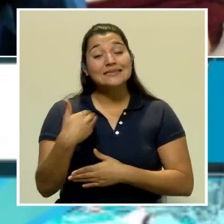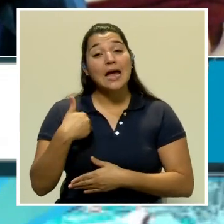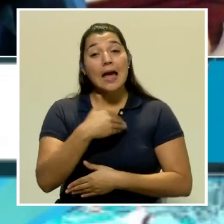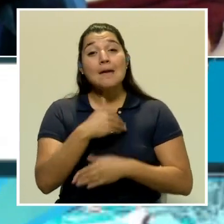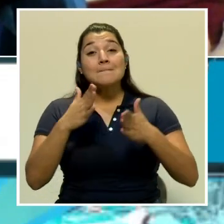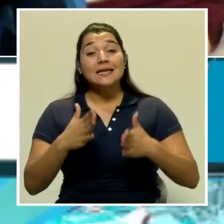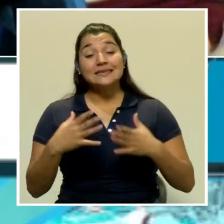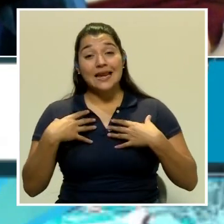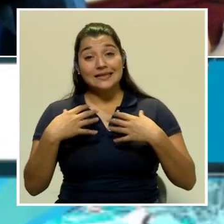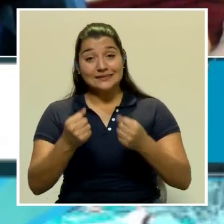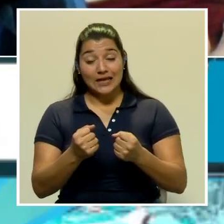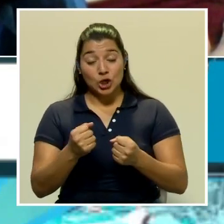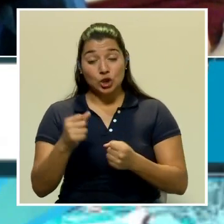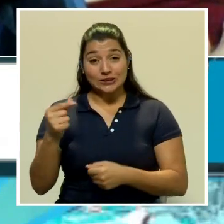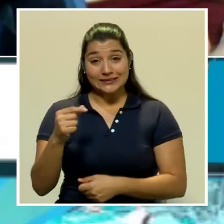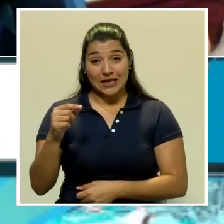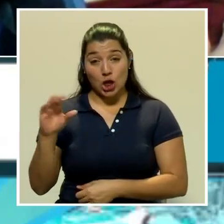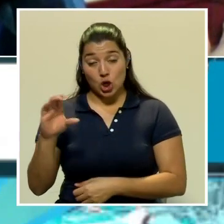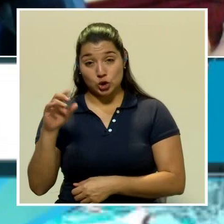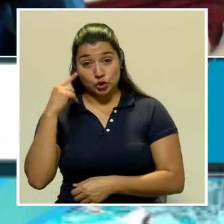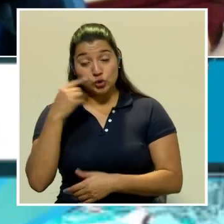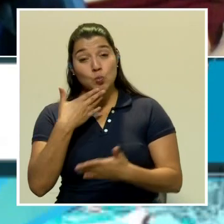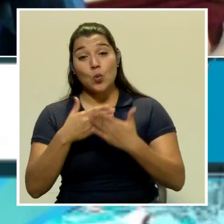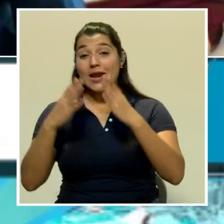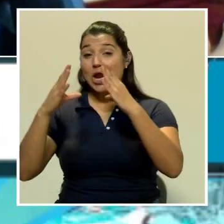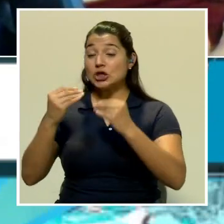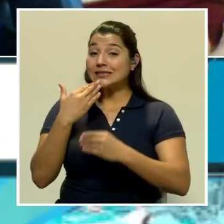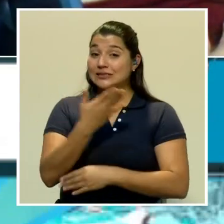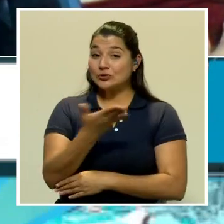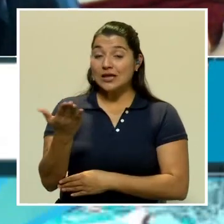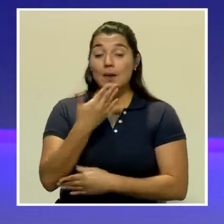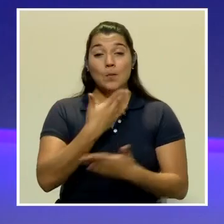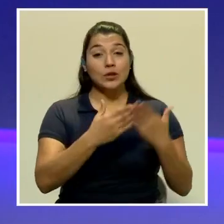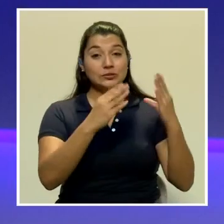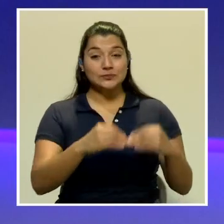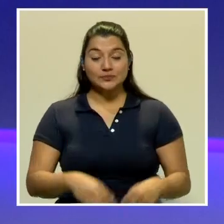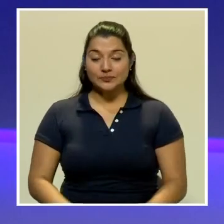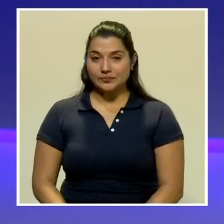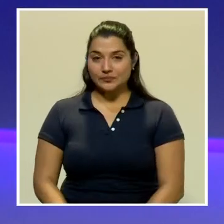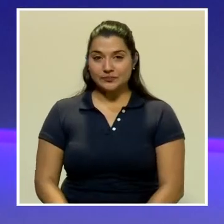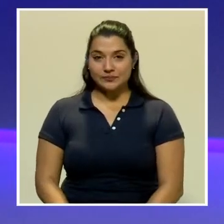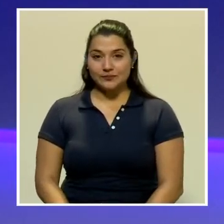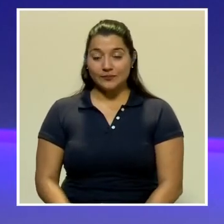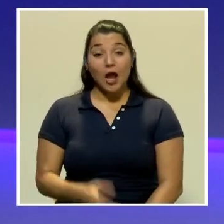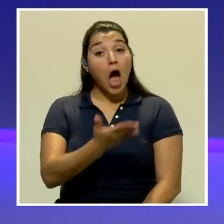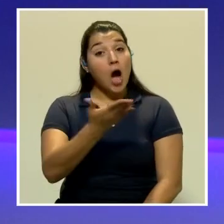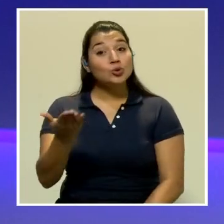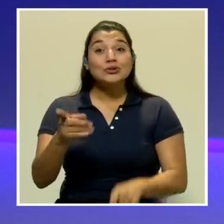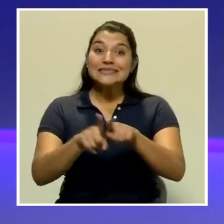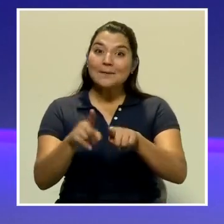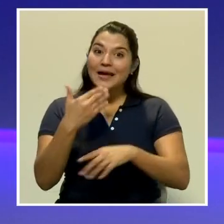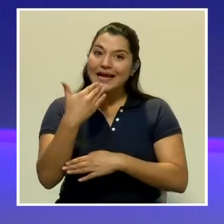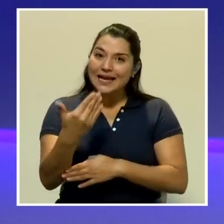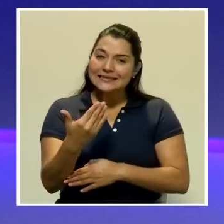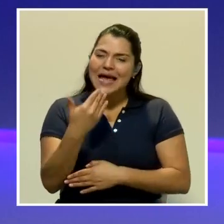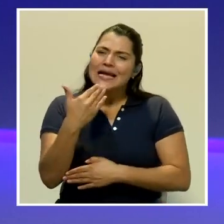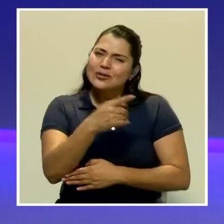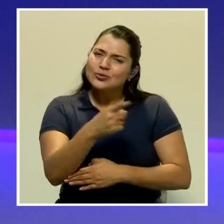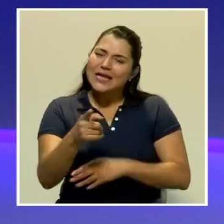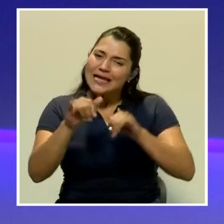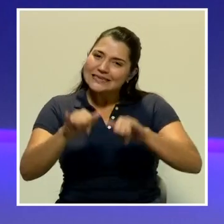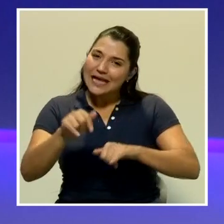ministra Giselle Cruz. Muy buenas noches, muchas gracias a ustedes. Buenas noches. Y a ustedes también las gracias por estar